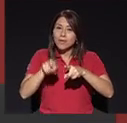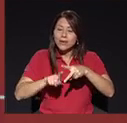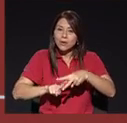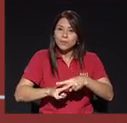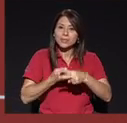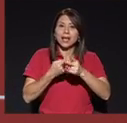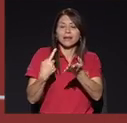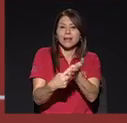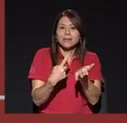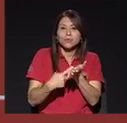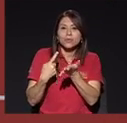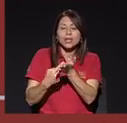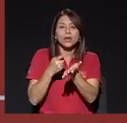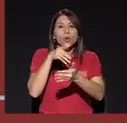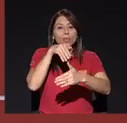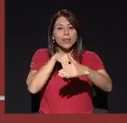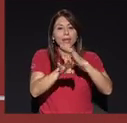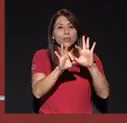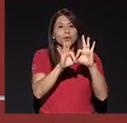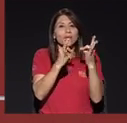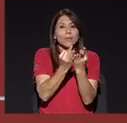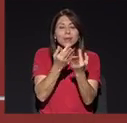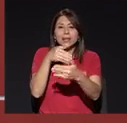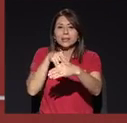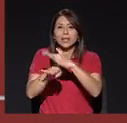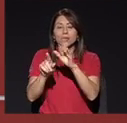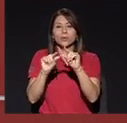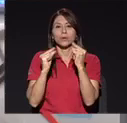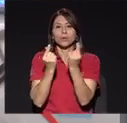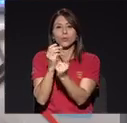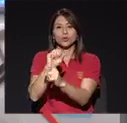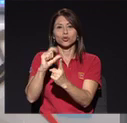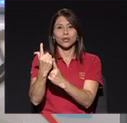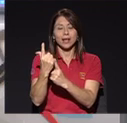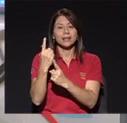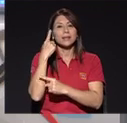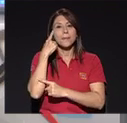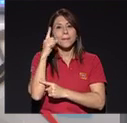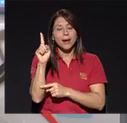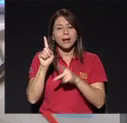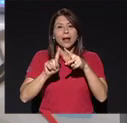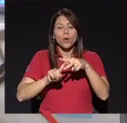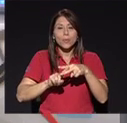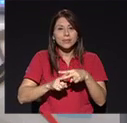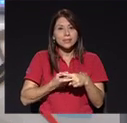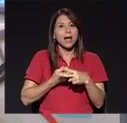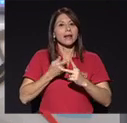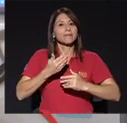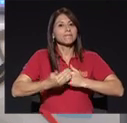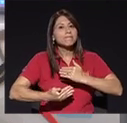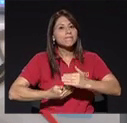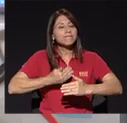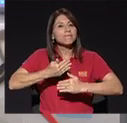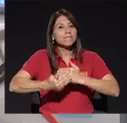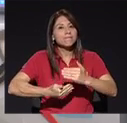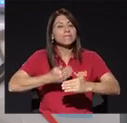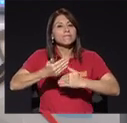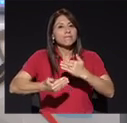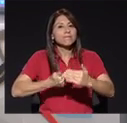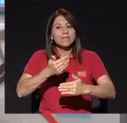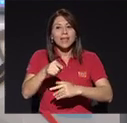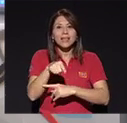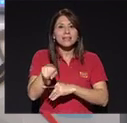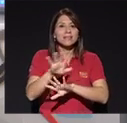a discutirlo dentro de la familia, dentro de los grupos sociales, para comenzar a ir superando, ¿verdad?,